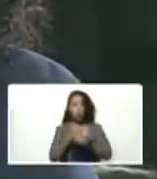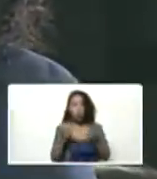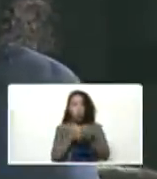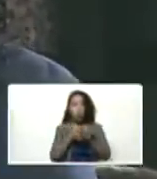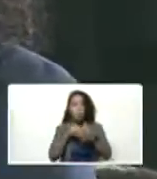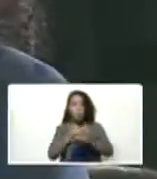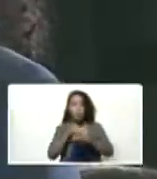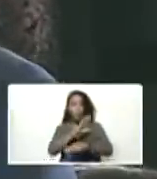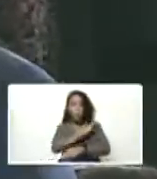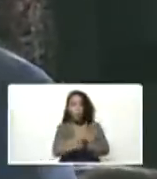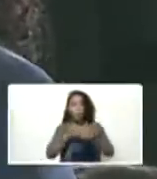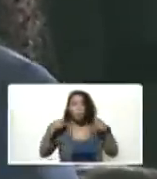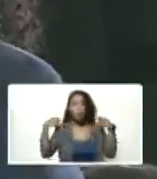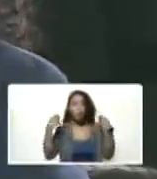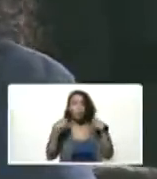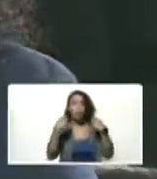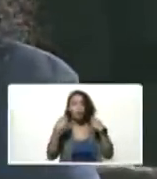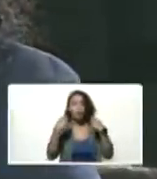ministra del Poder Popular